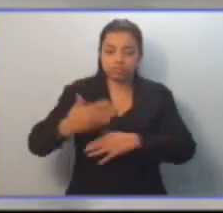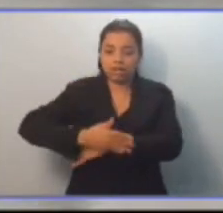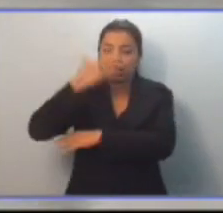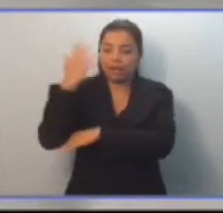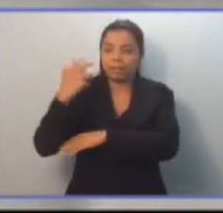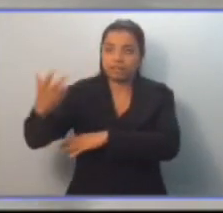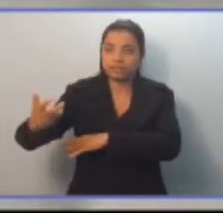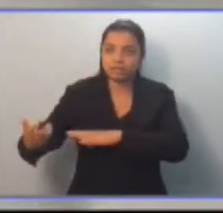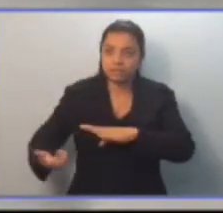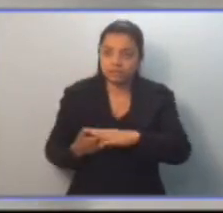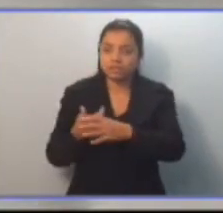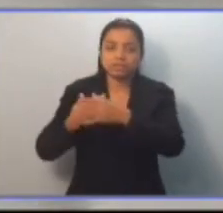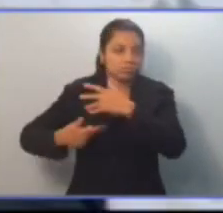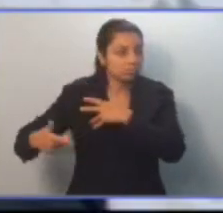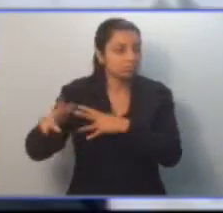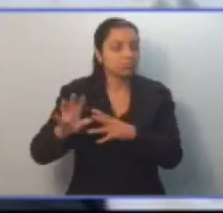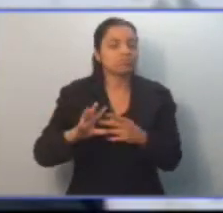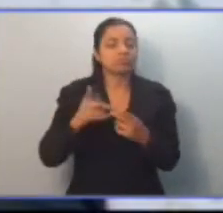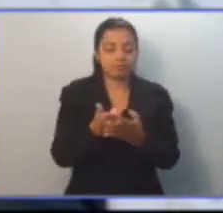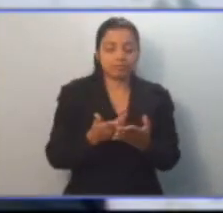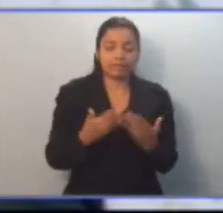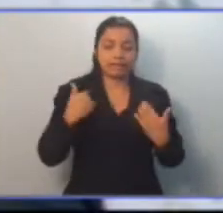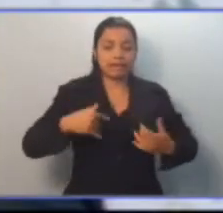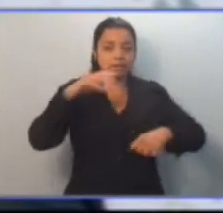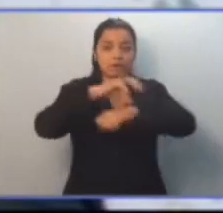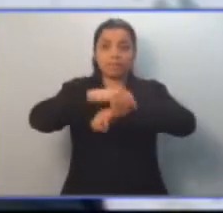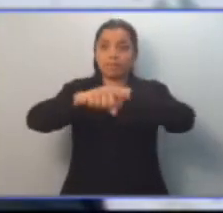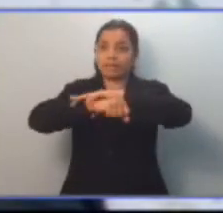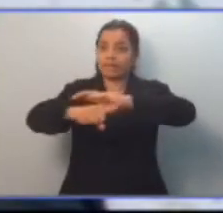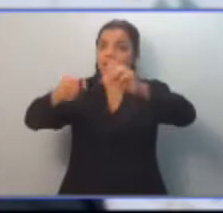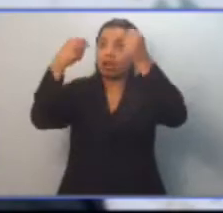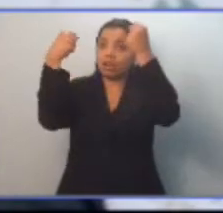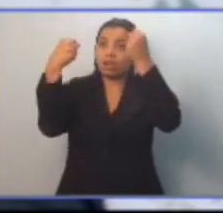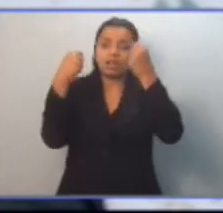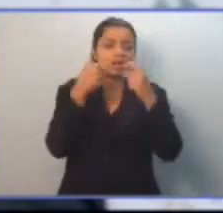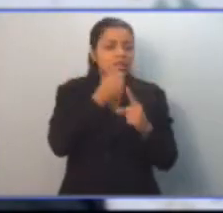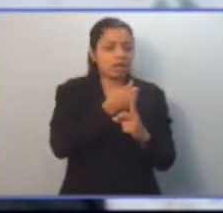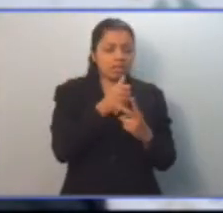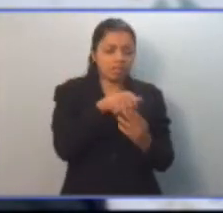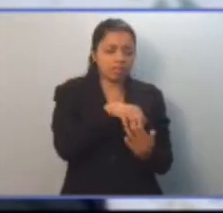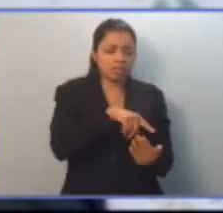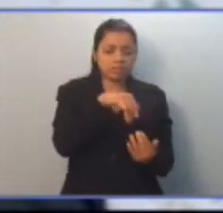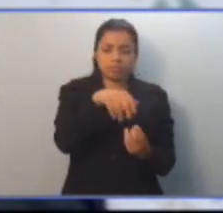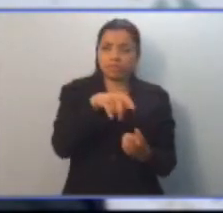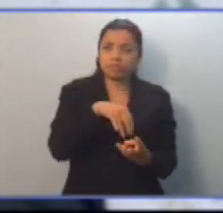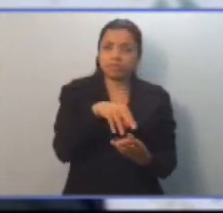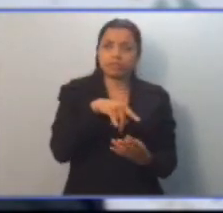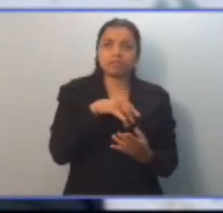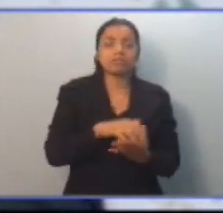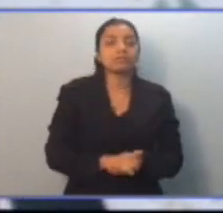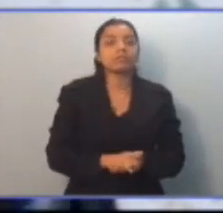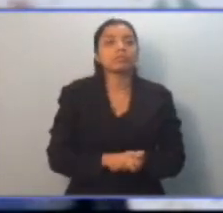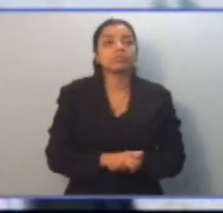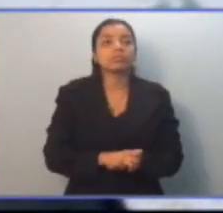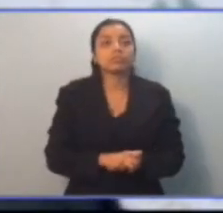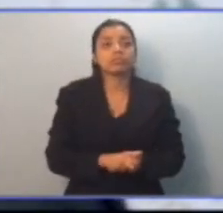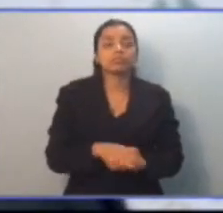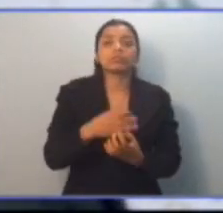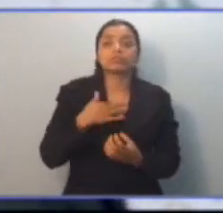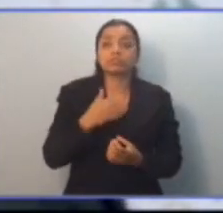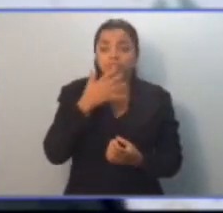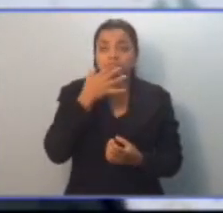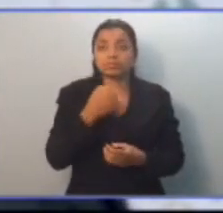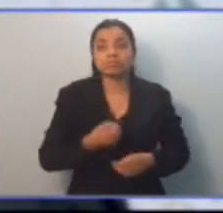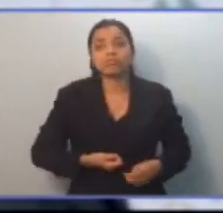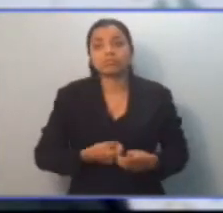fronterizas, en derecho penal. Eso está agregado en los expedientes de cada uno y pues yo humildemente les digo